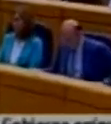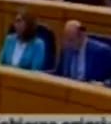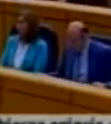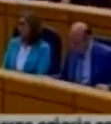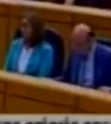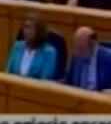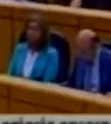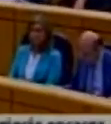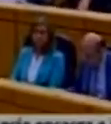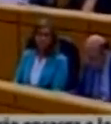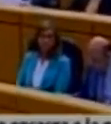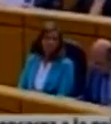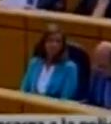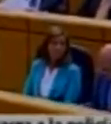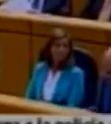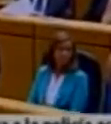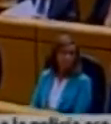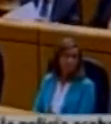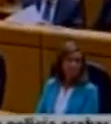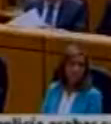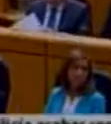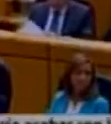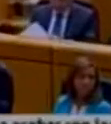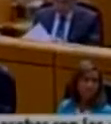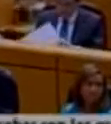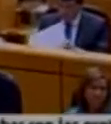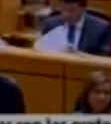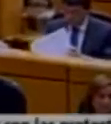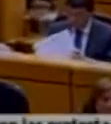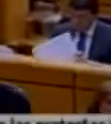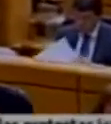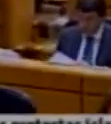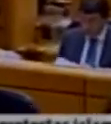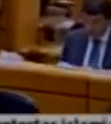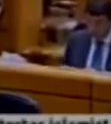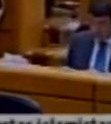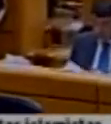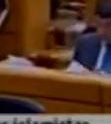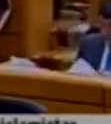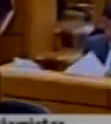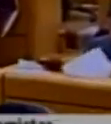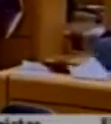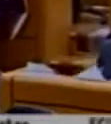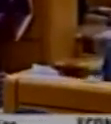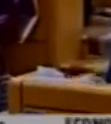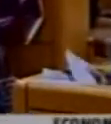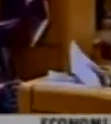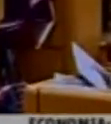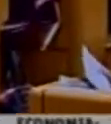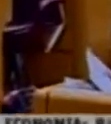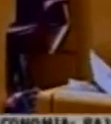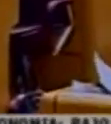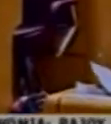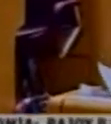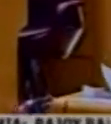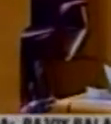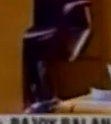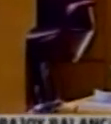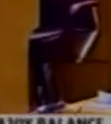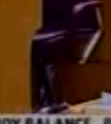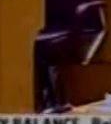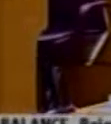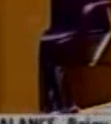comportando como un presidente de un país que está en crisis, sino como el presidente de un partido que ha ganado las elecciones durante 20 años con